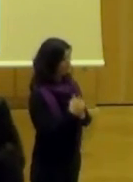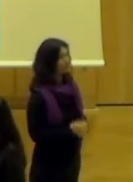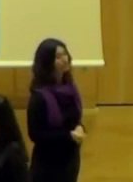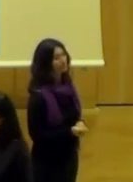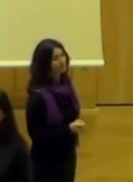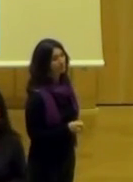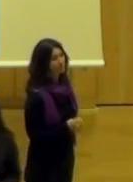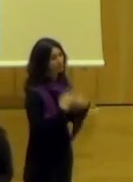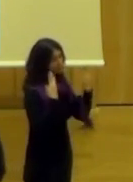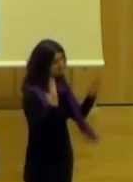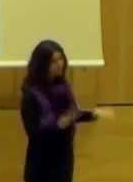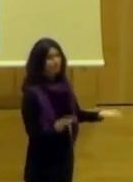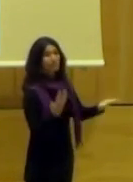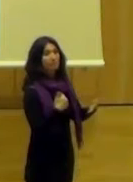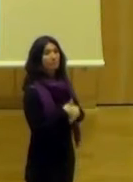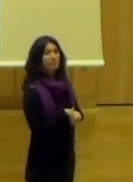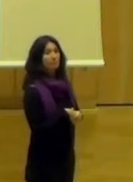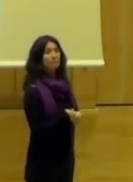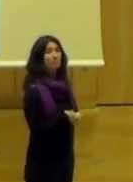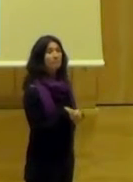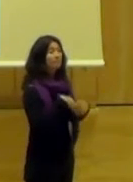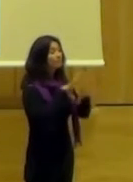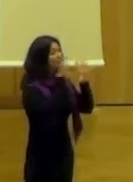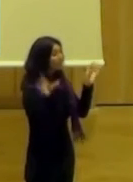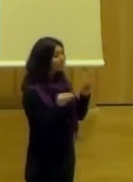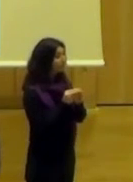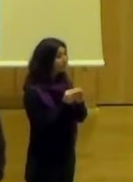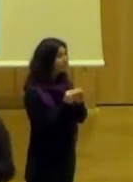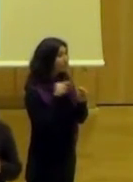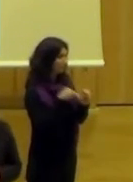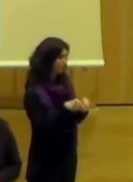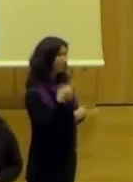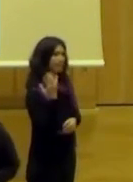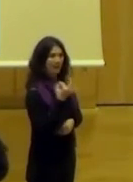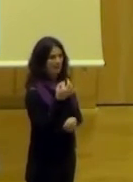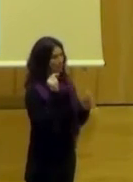dificultades, ¿no? Entonces, esto nos lleva a un